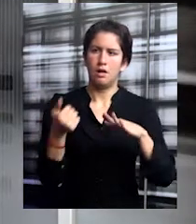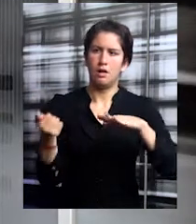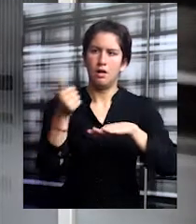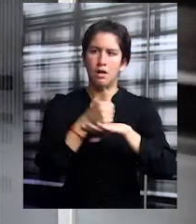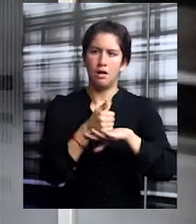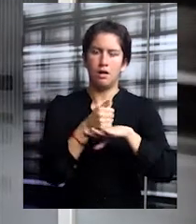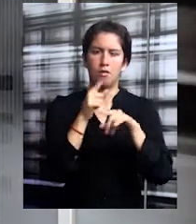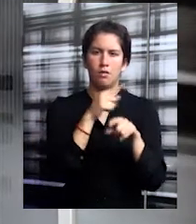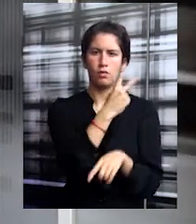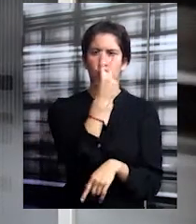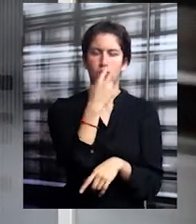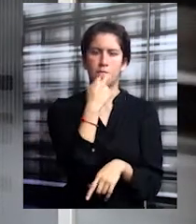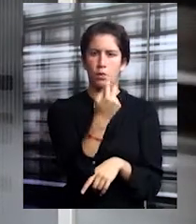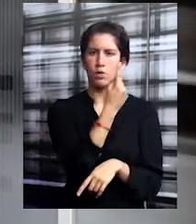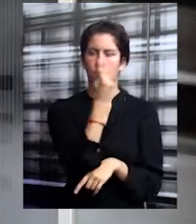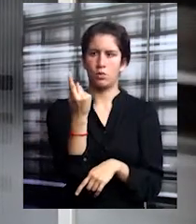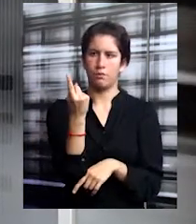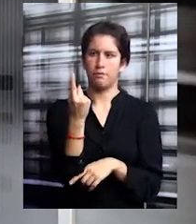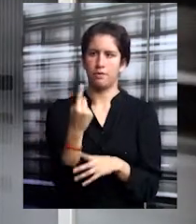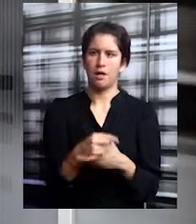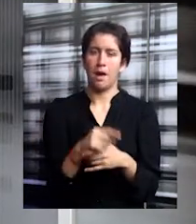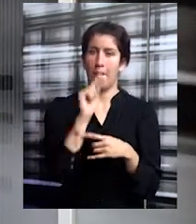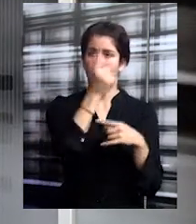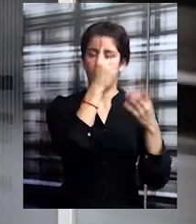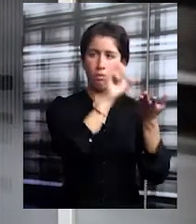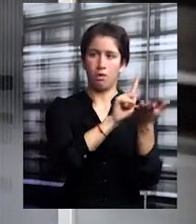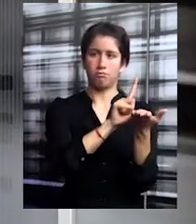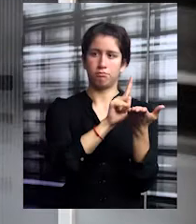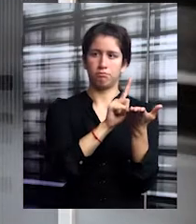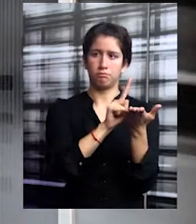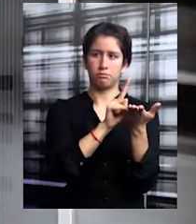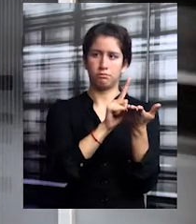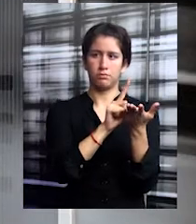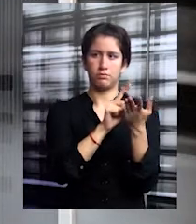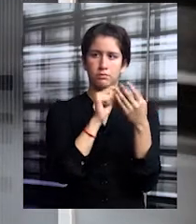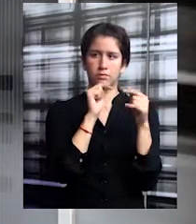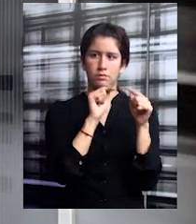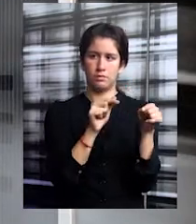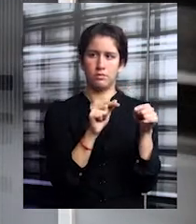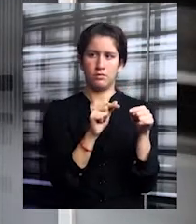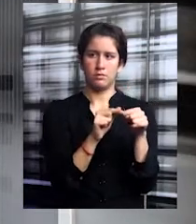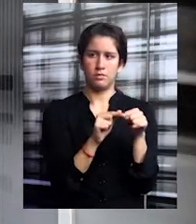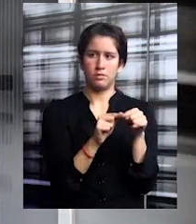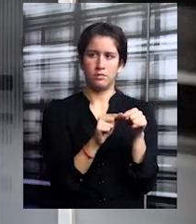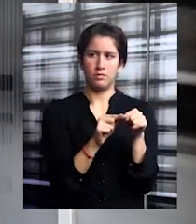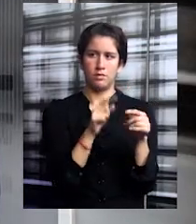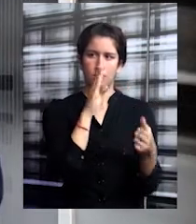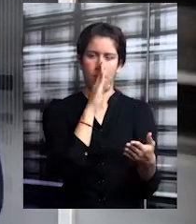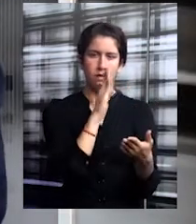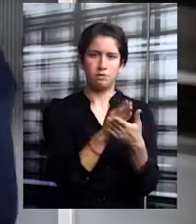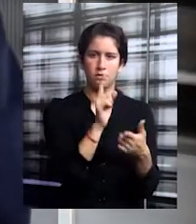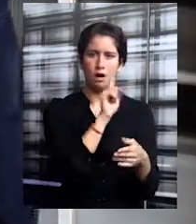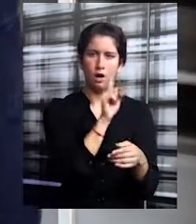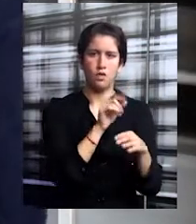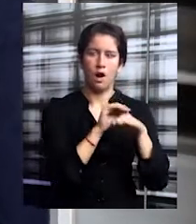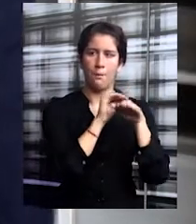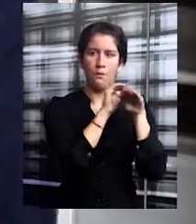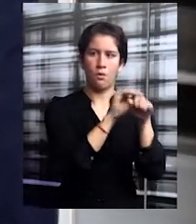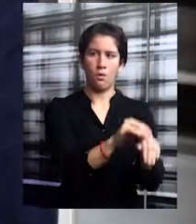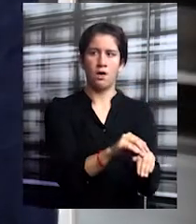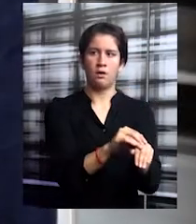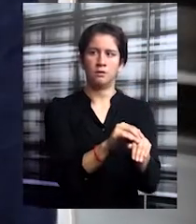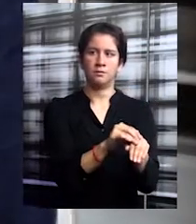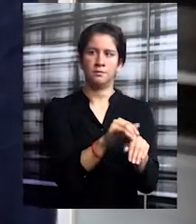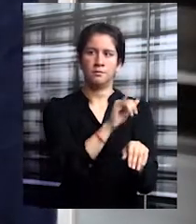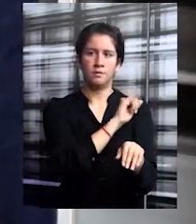una. En la primera instancia, influyó que el CERVEL decidiera no apoyarlo y que luego días después